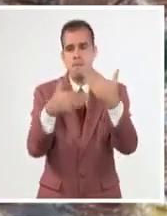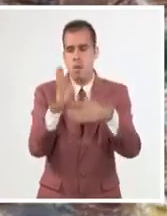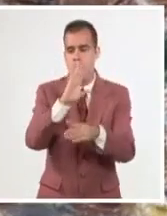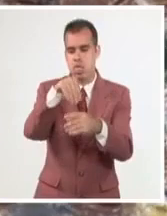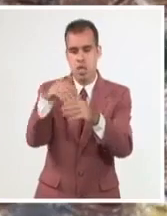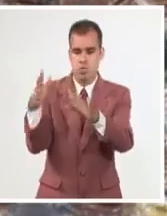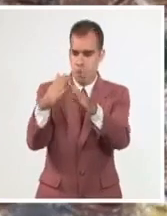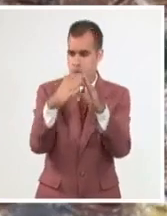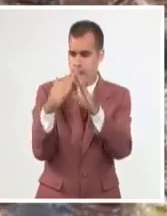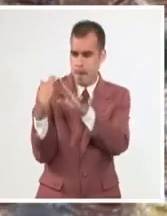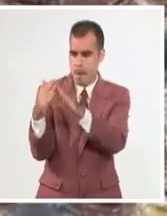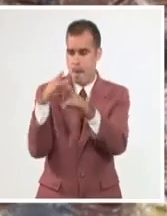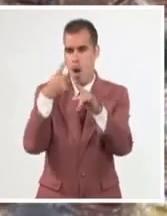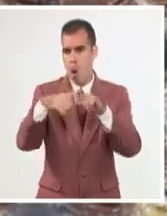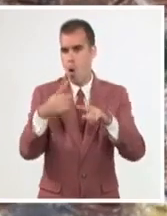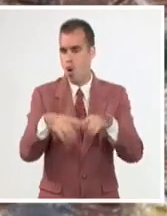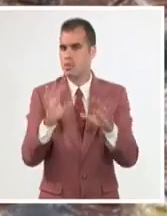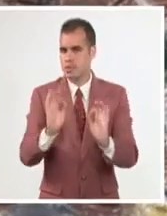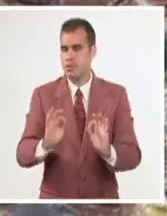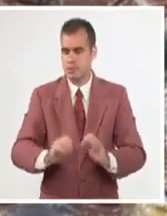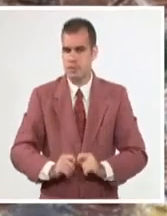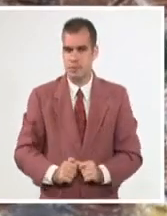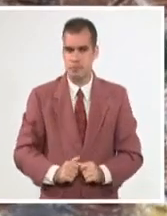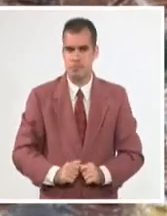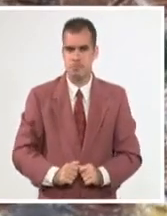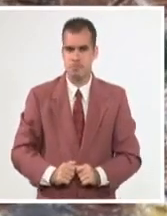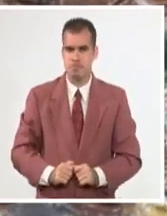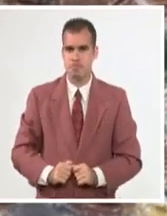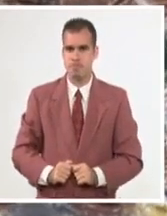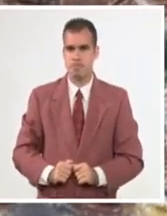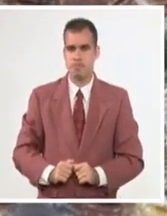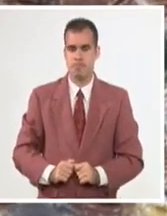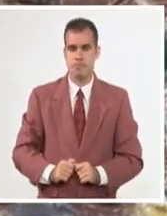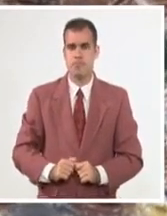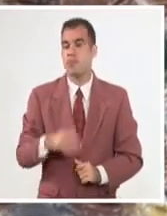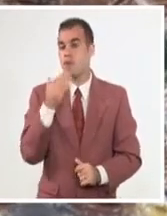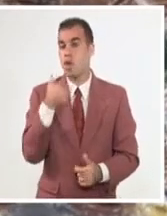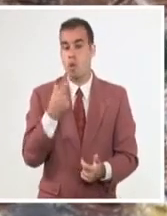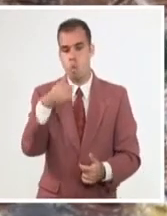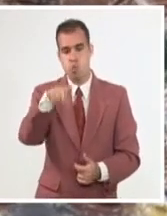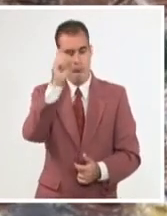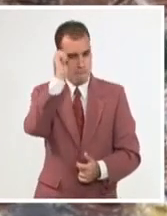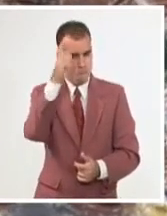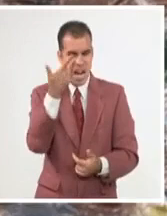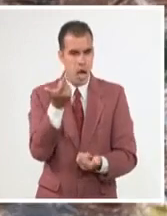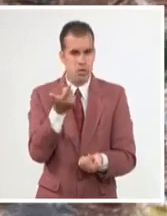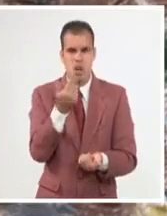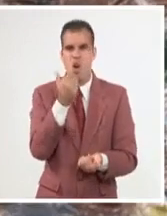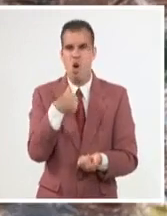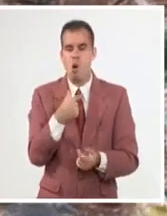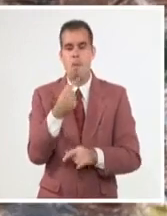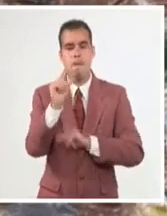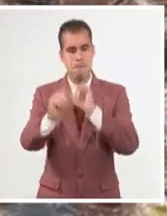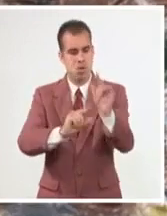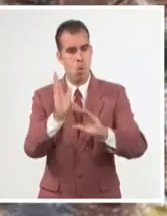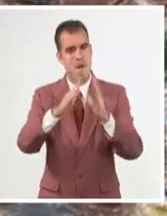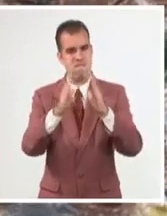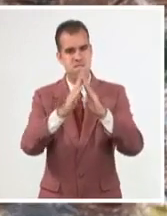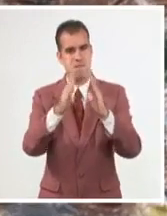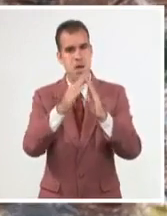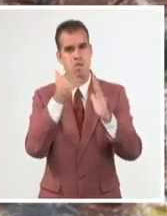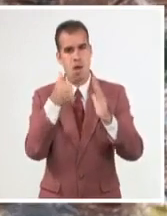los que dirigen procesos, hasta problemas que tienen que ver cómo, con las vivencias que ustedes tienen de cómo la gente están viviendo y están